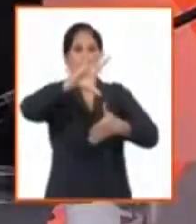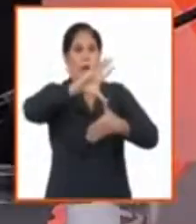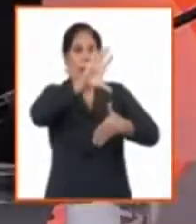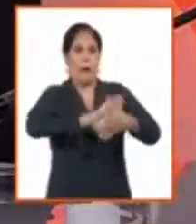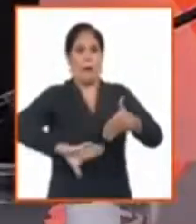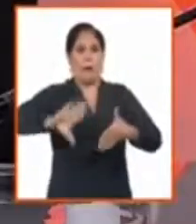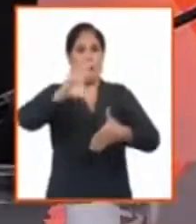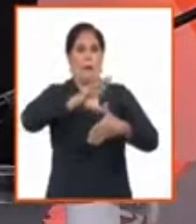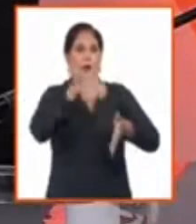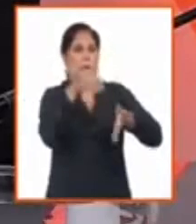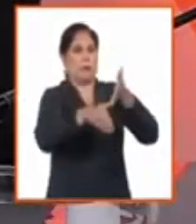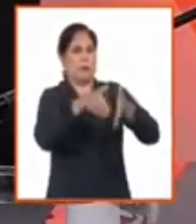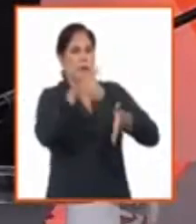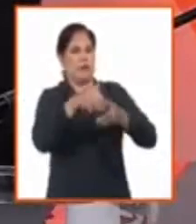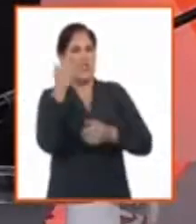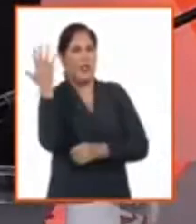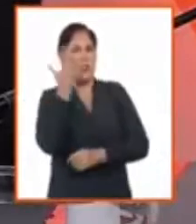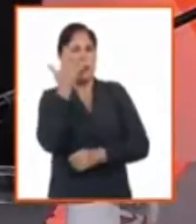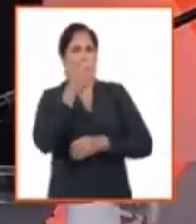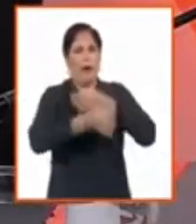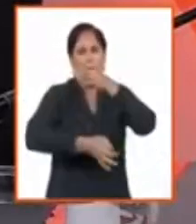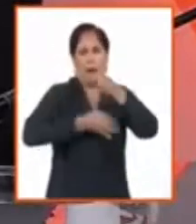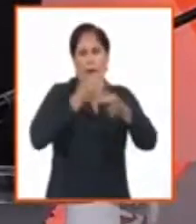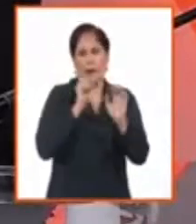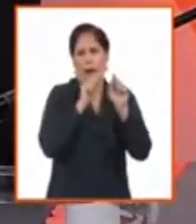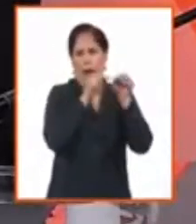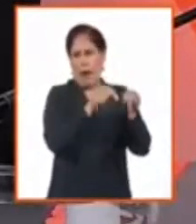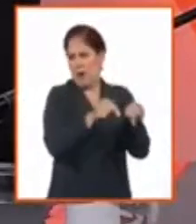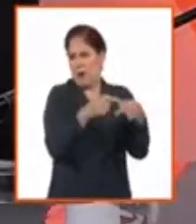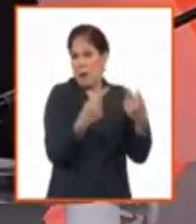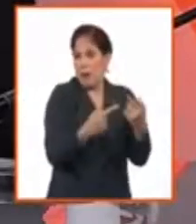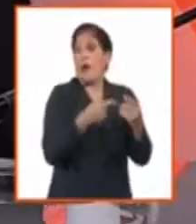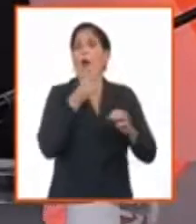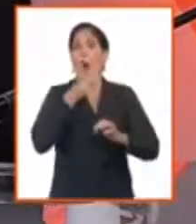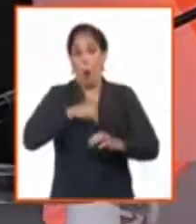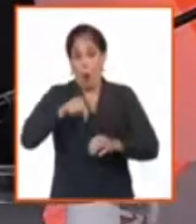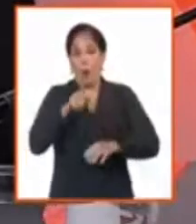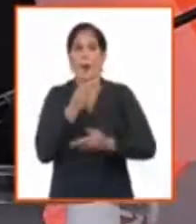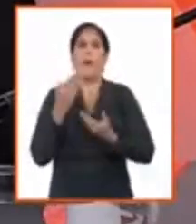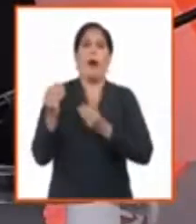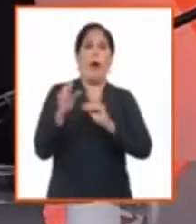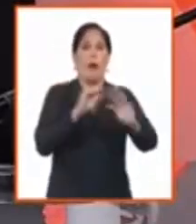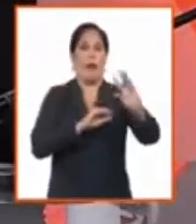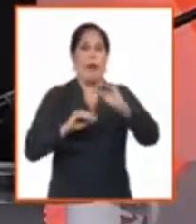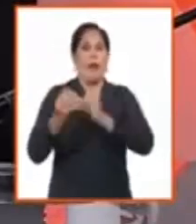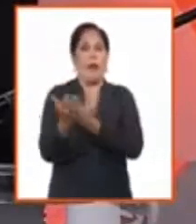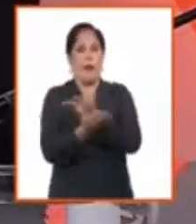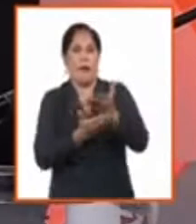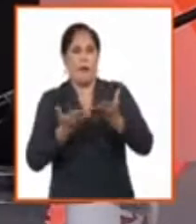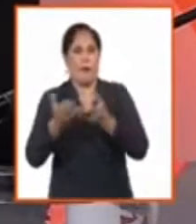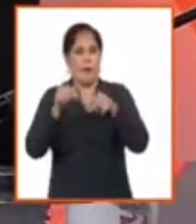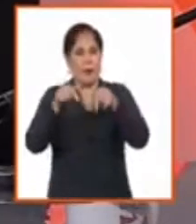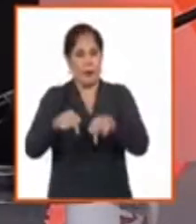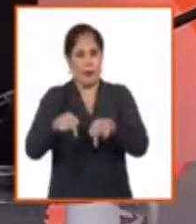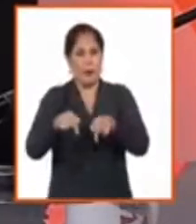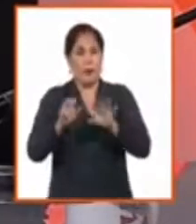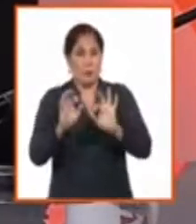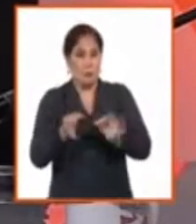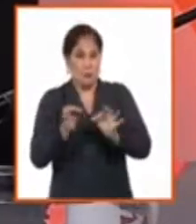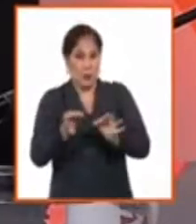y también de impacto político en nuestra región por estos días lo que ha ocurrido y de lo que ha dejado